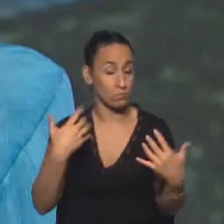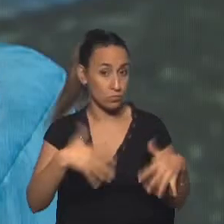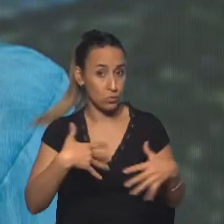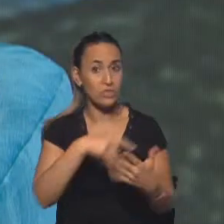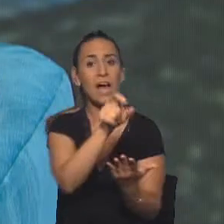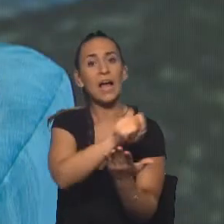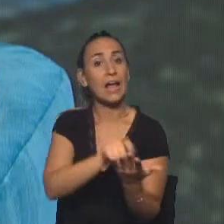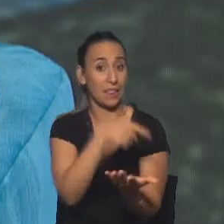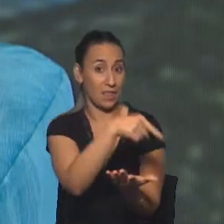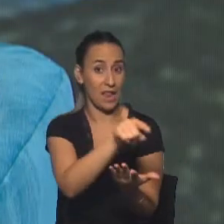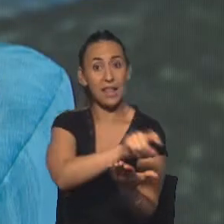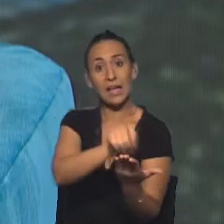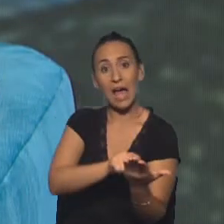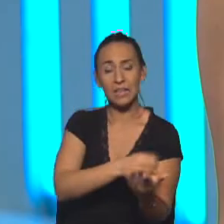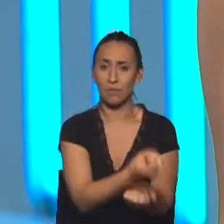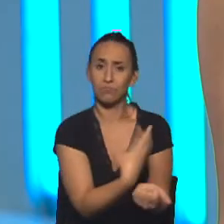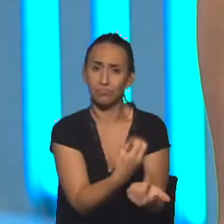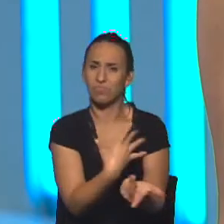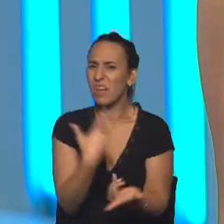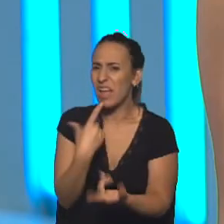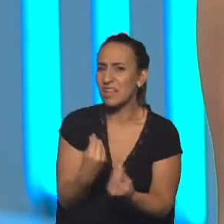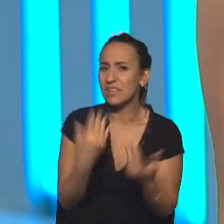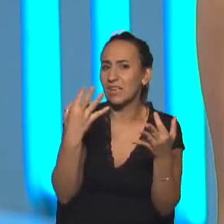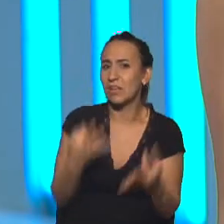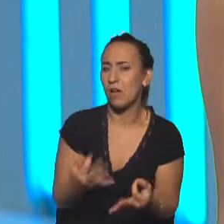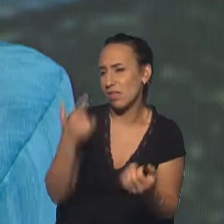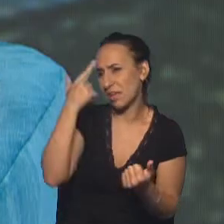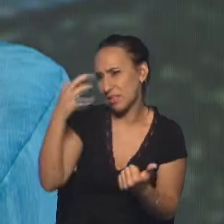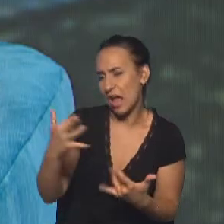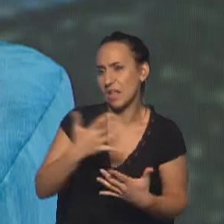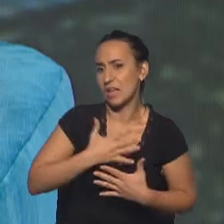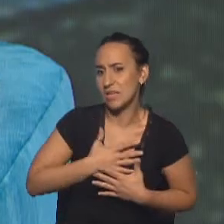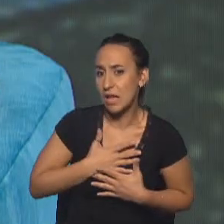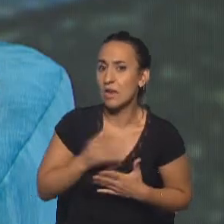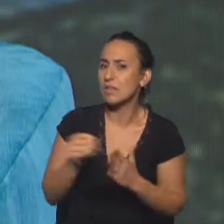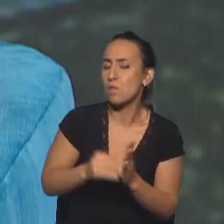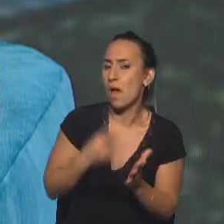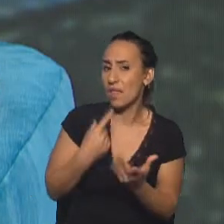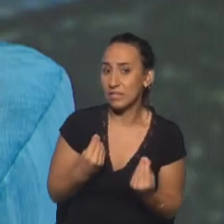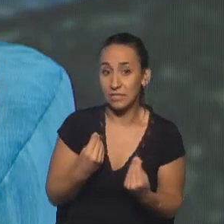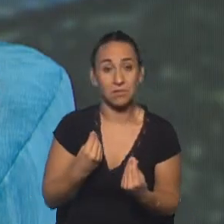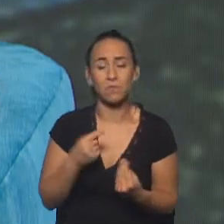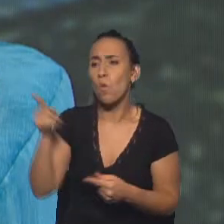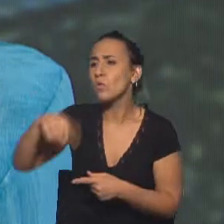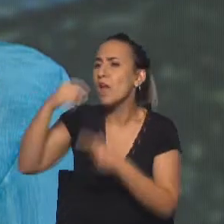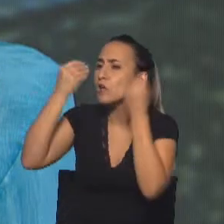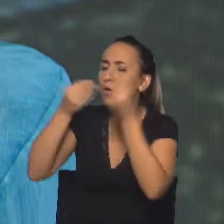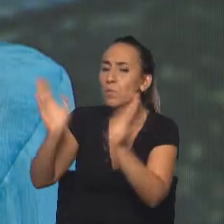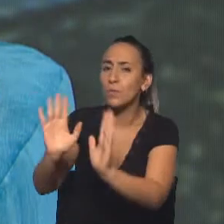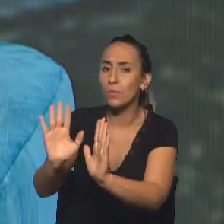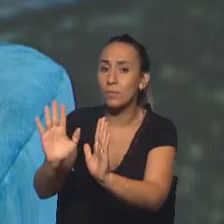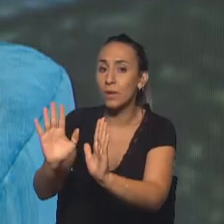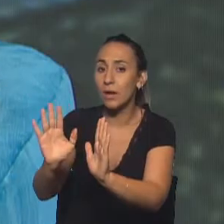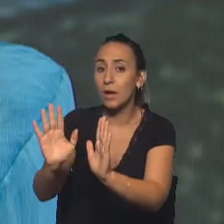la familia. ¿Qué decía, además de extrañarlos y quererlos? Que no nos preocupáramos. Mira.